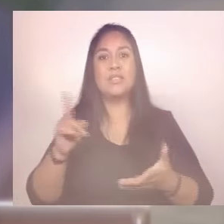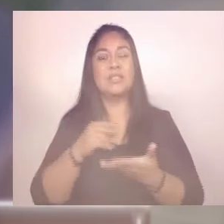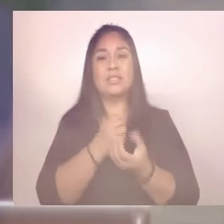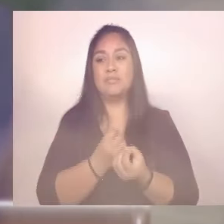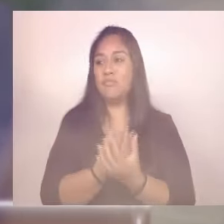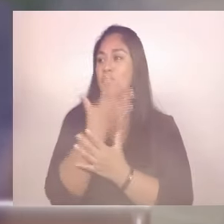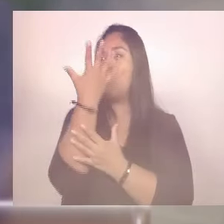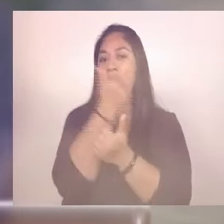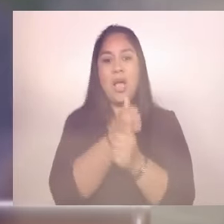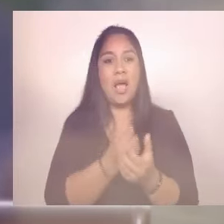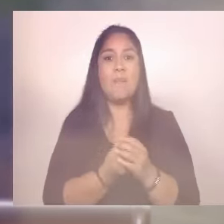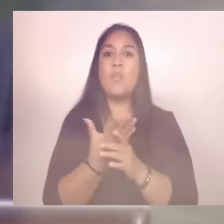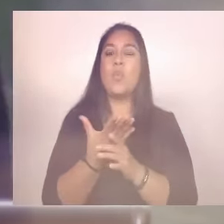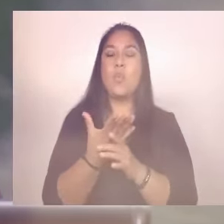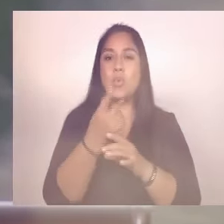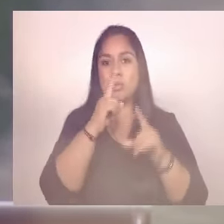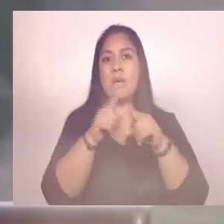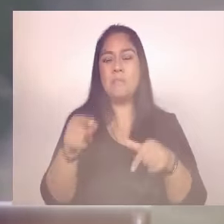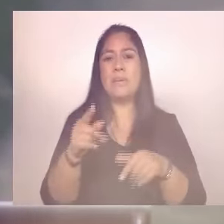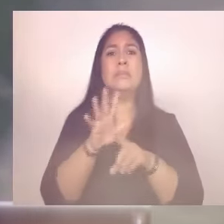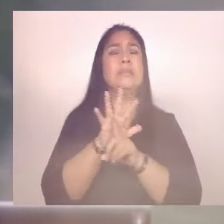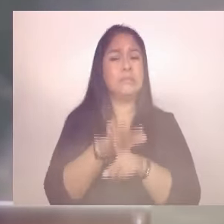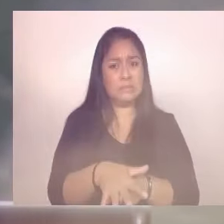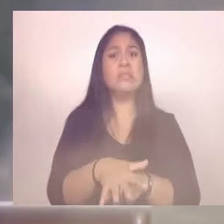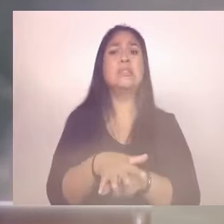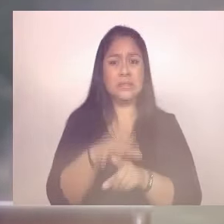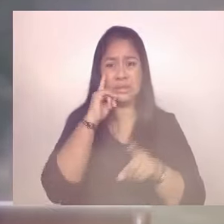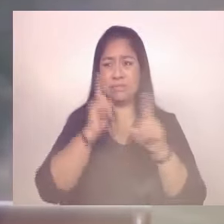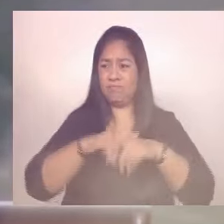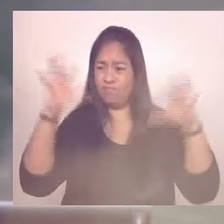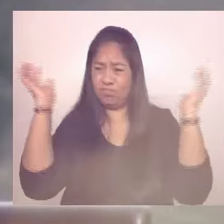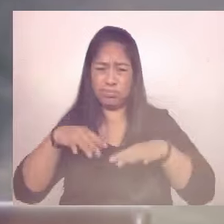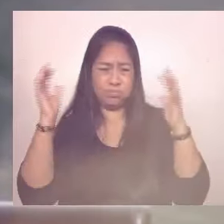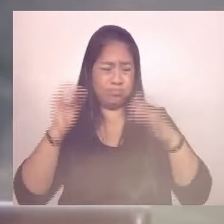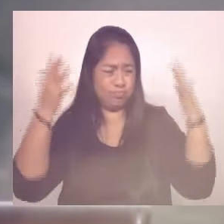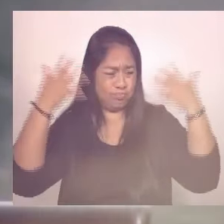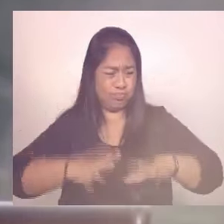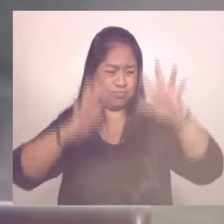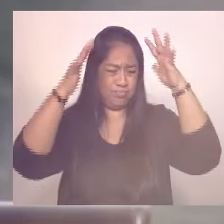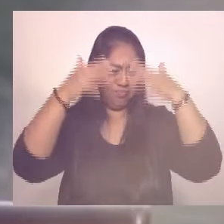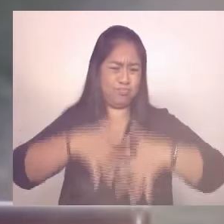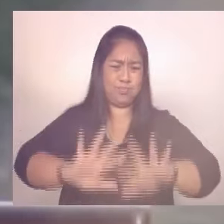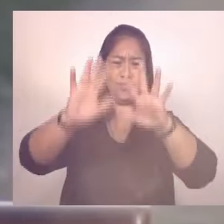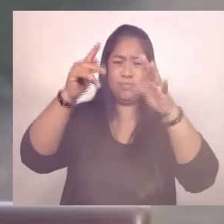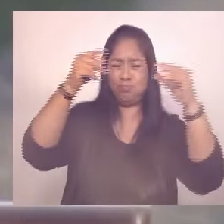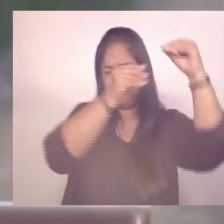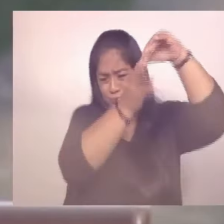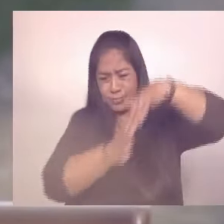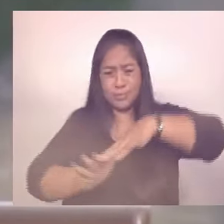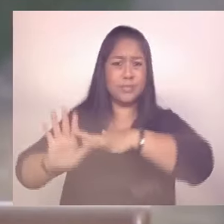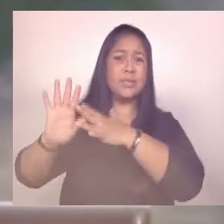altamente vulnerable a los eventos climatológicos extremos que causan desastres naturales,